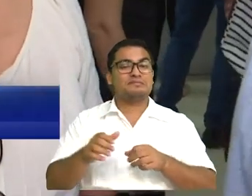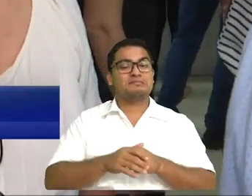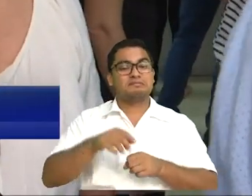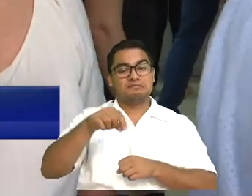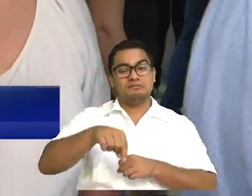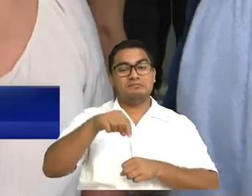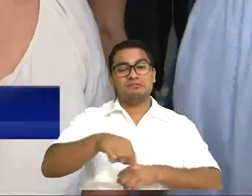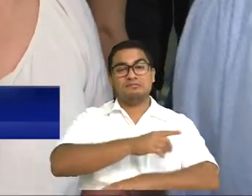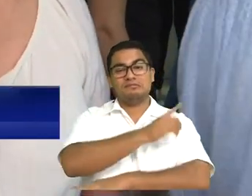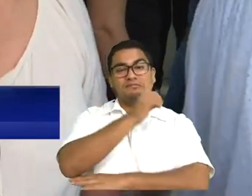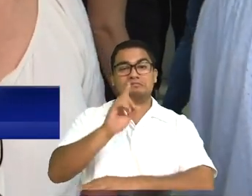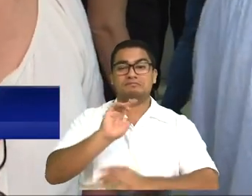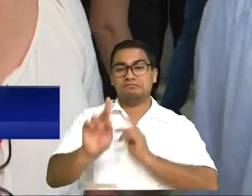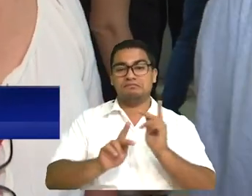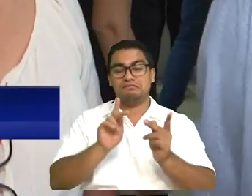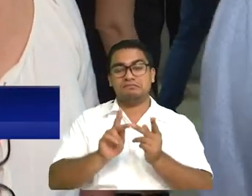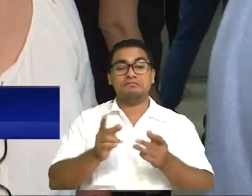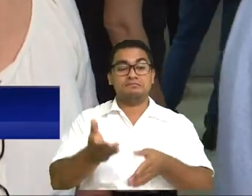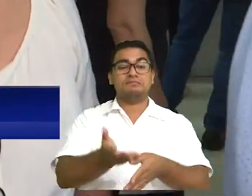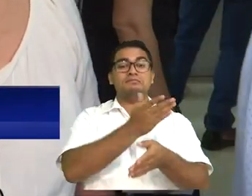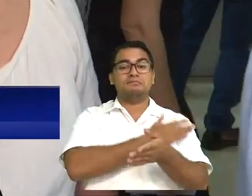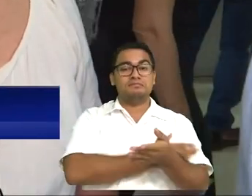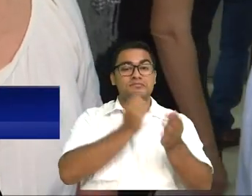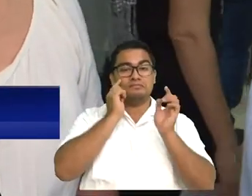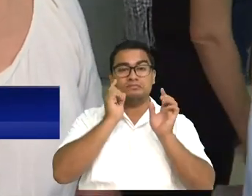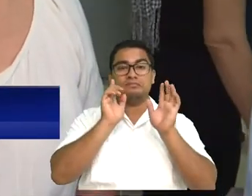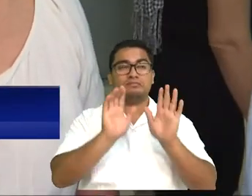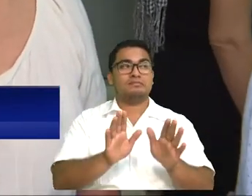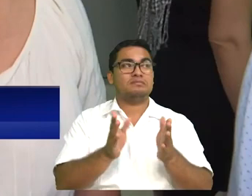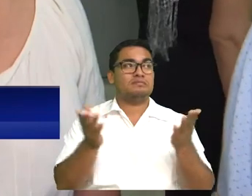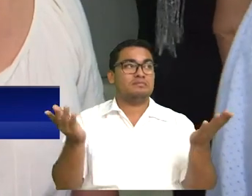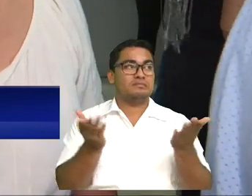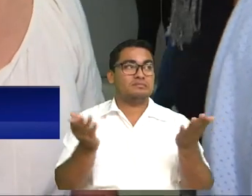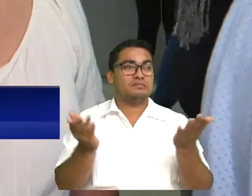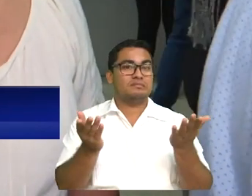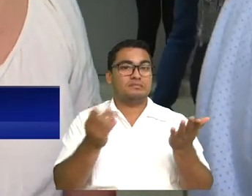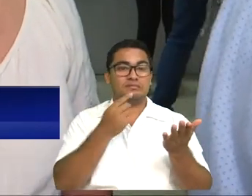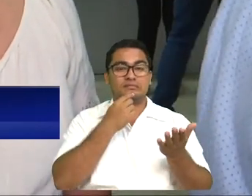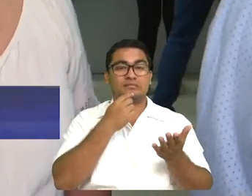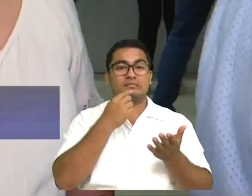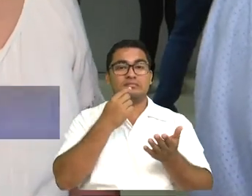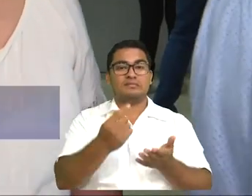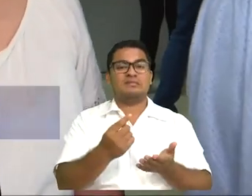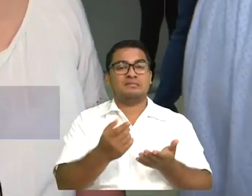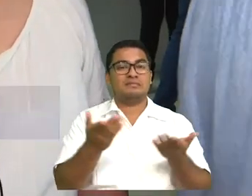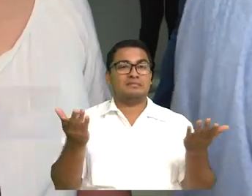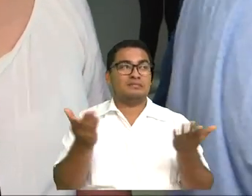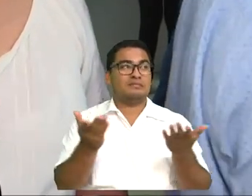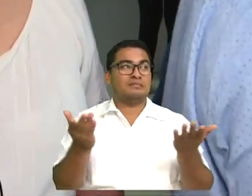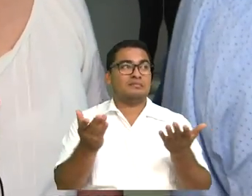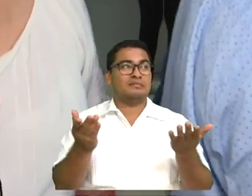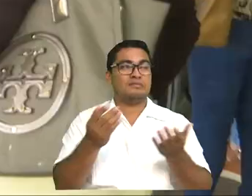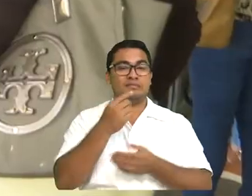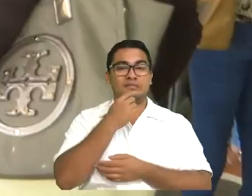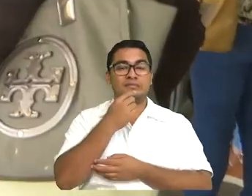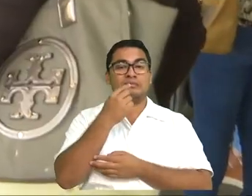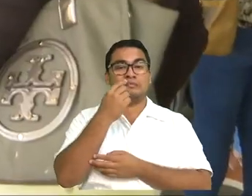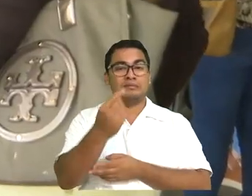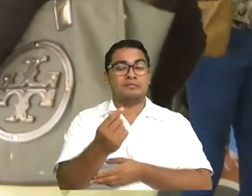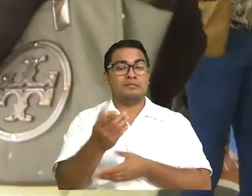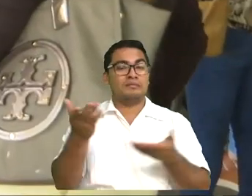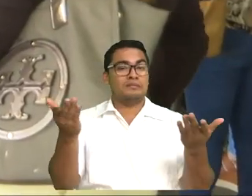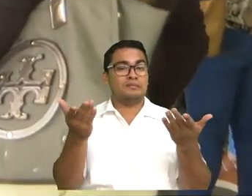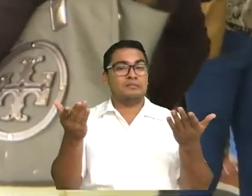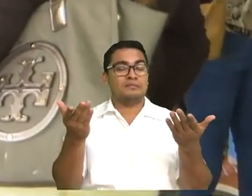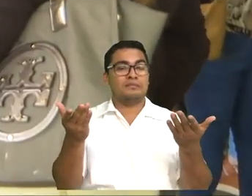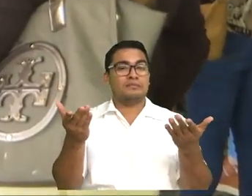¿no? Porque tenemos que estar preparados. Siempre nuestro gobierno pues está pensando en nuestra situación que